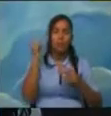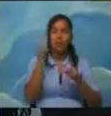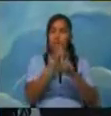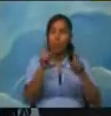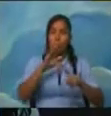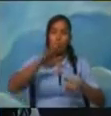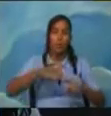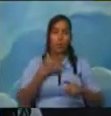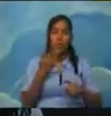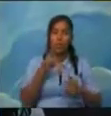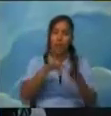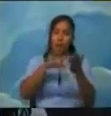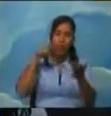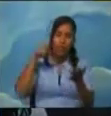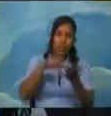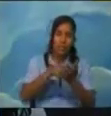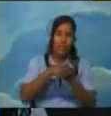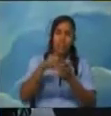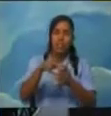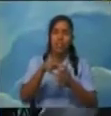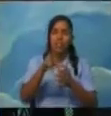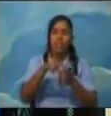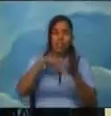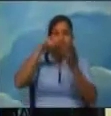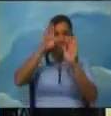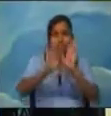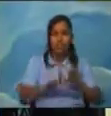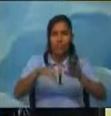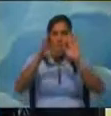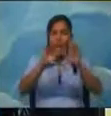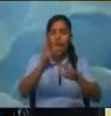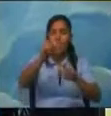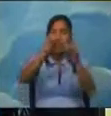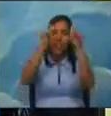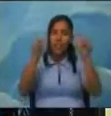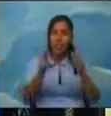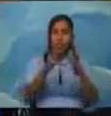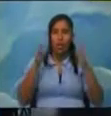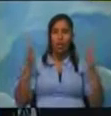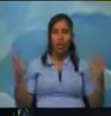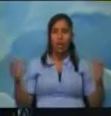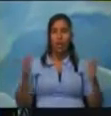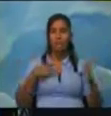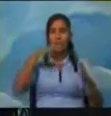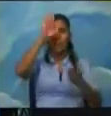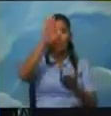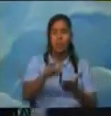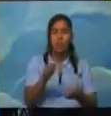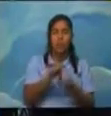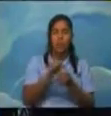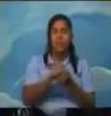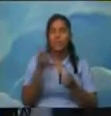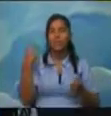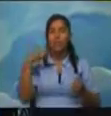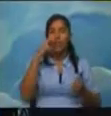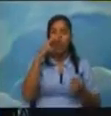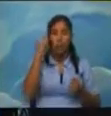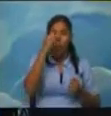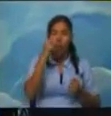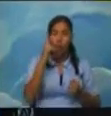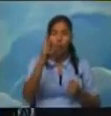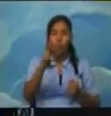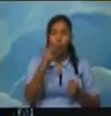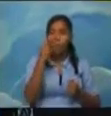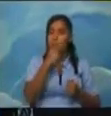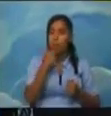debían arrodillarse ni rendirle pleitesía a ese ídolo grande de madera que tiene ojos y no ve, oídos tiene, más